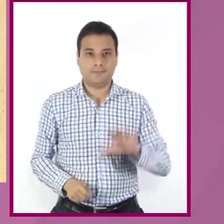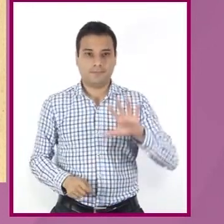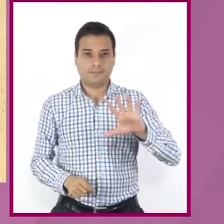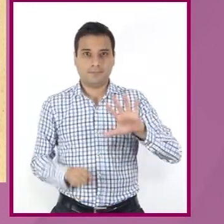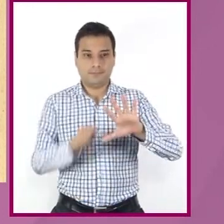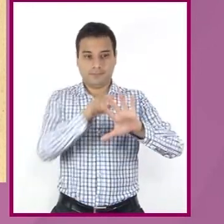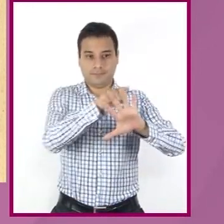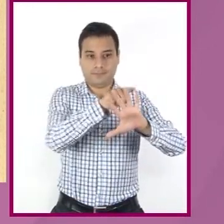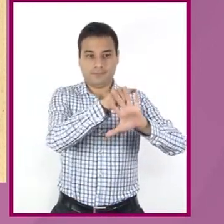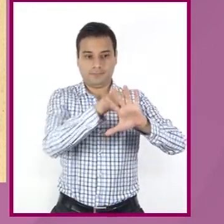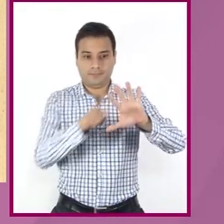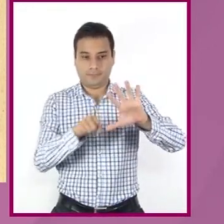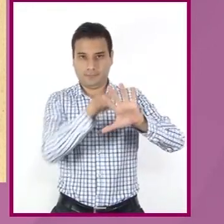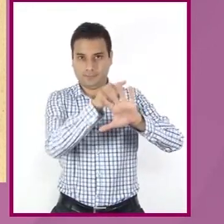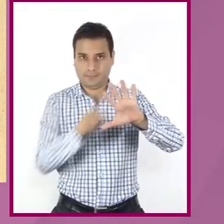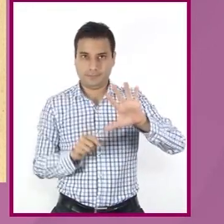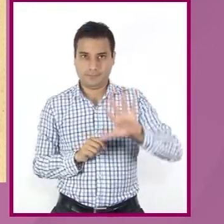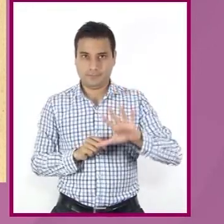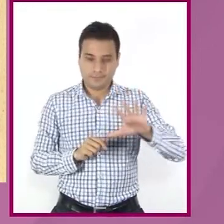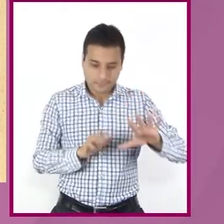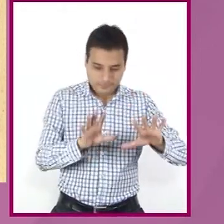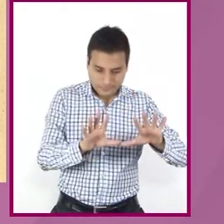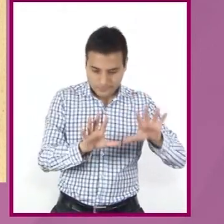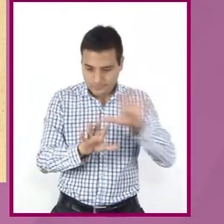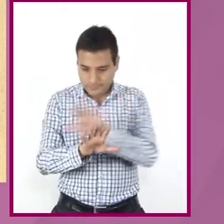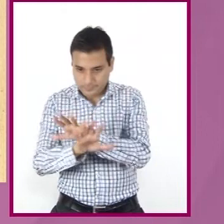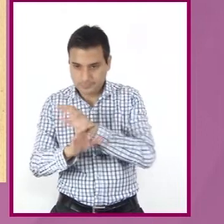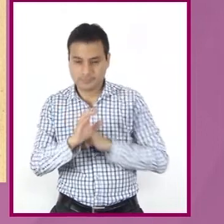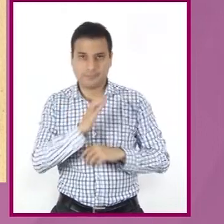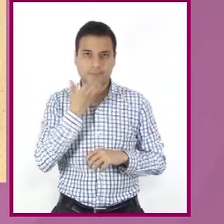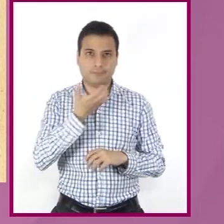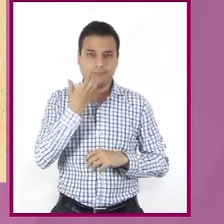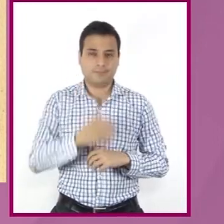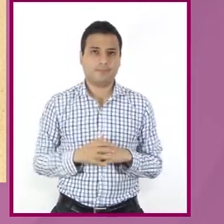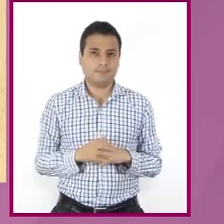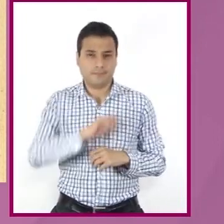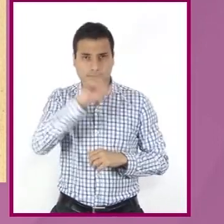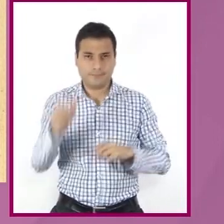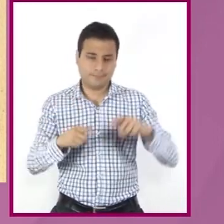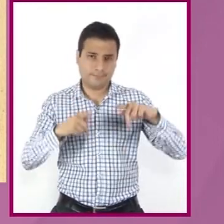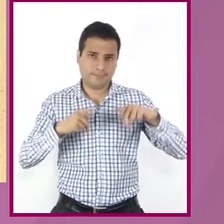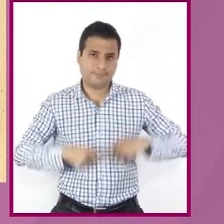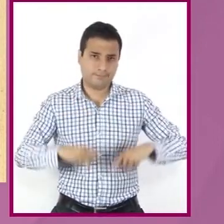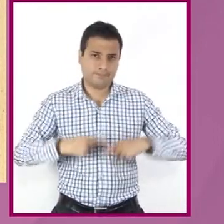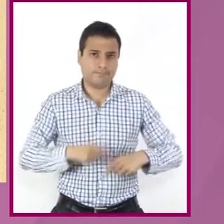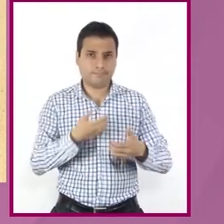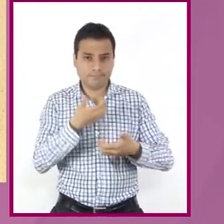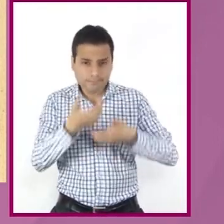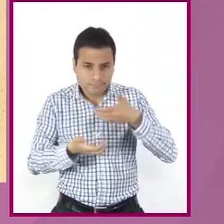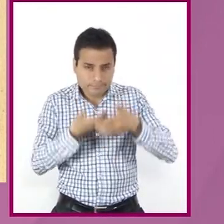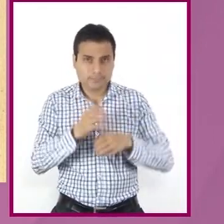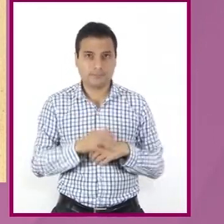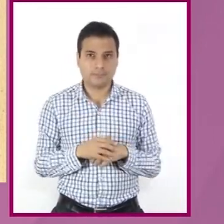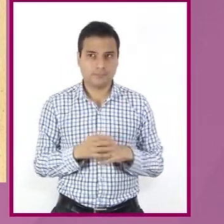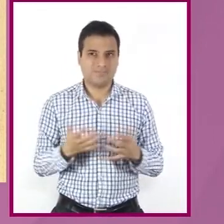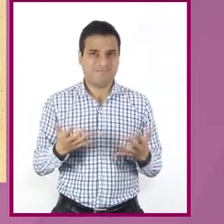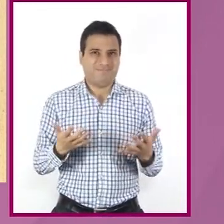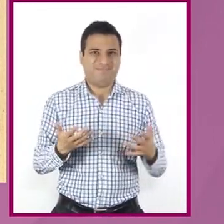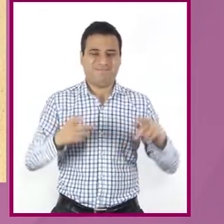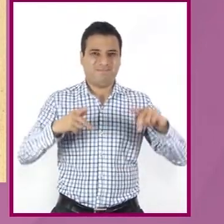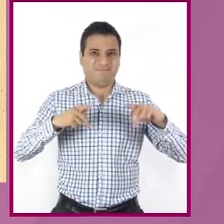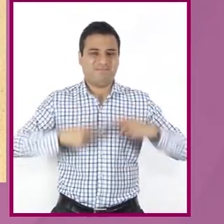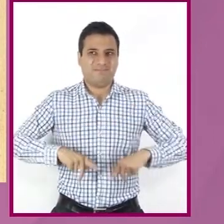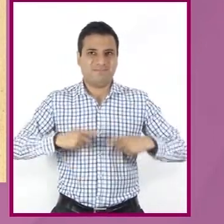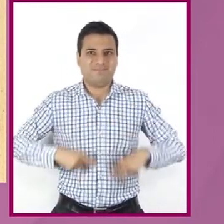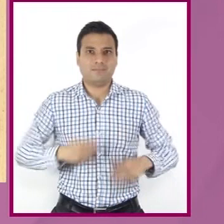y el dedo pulgar. Cuando empezaron los intercambios comerciales, las diferencias en las longitudes, dadas por